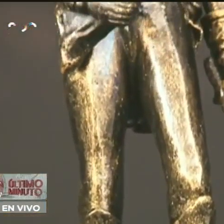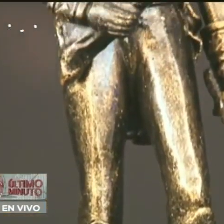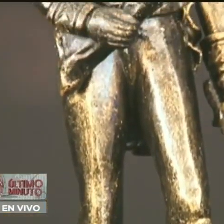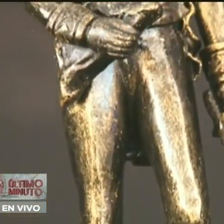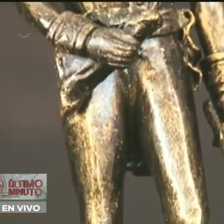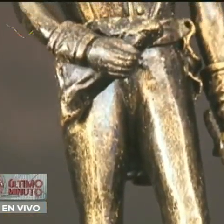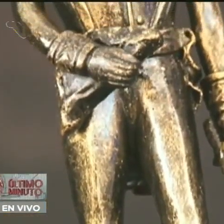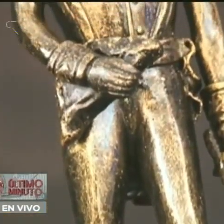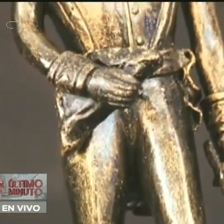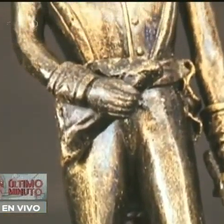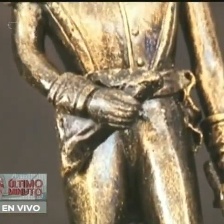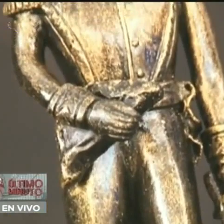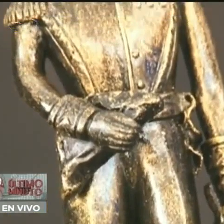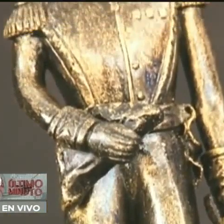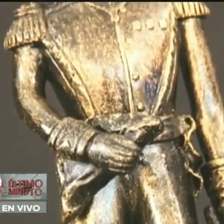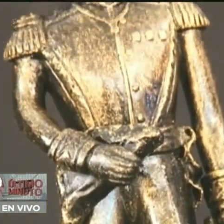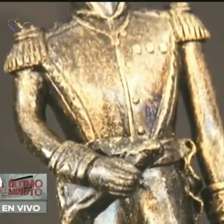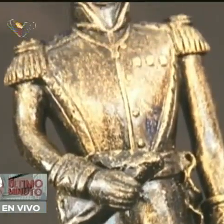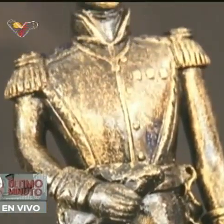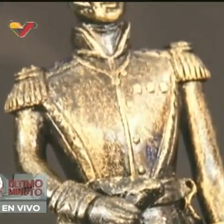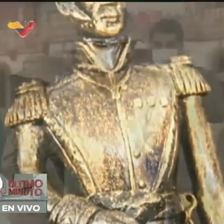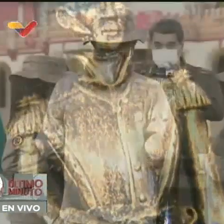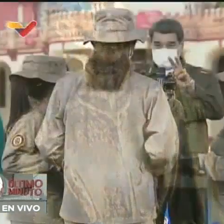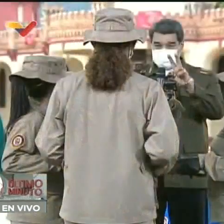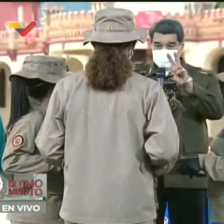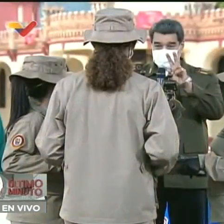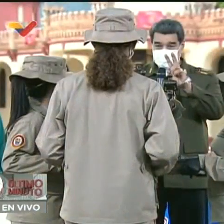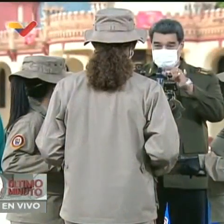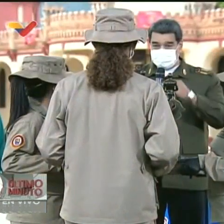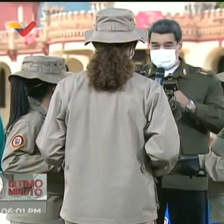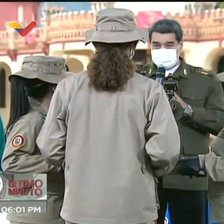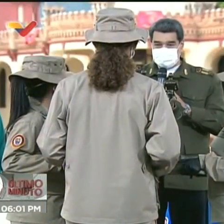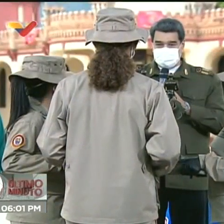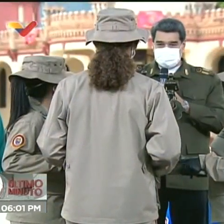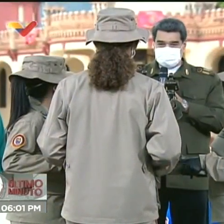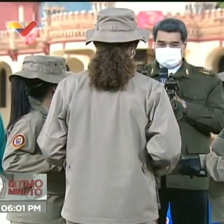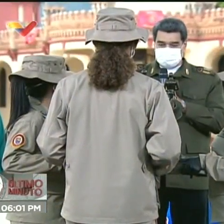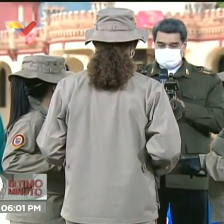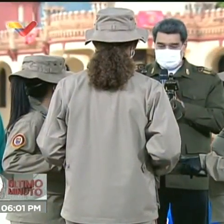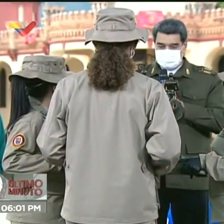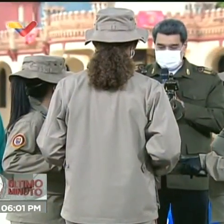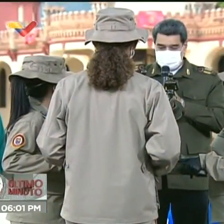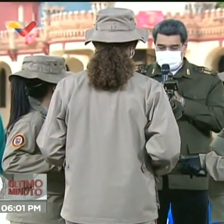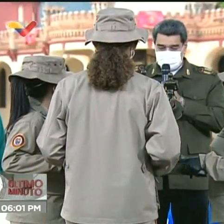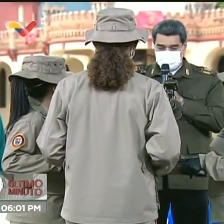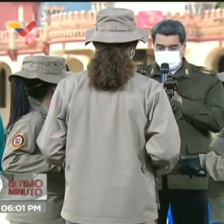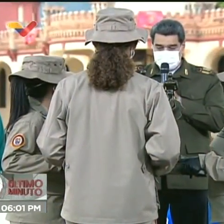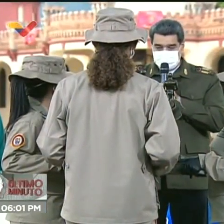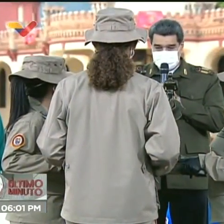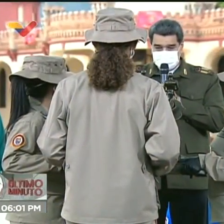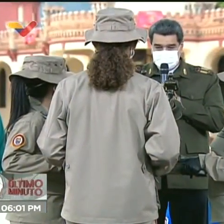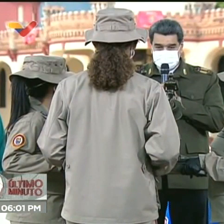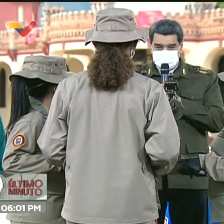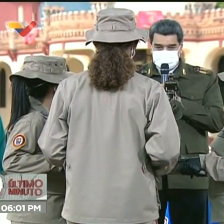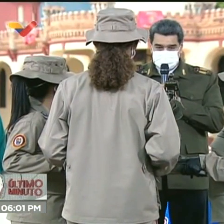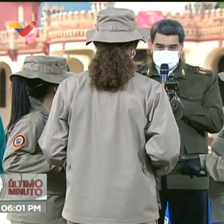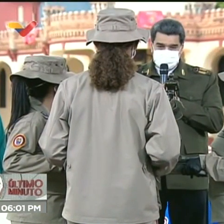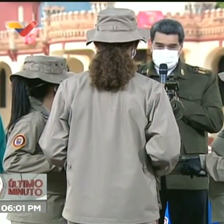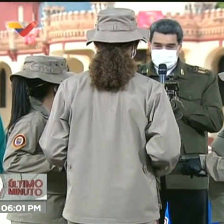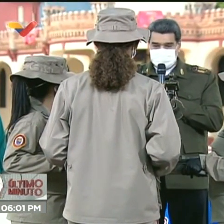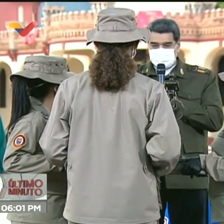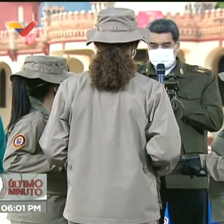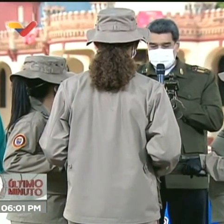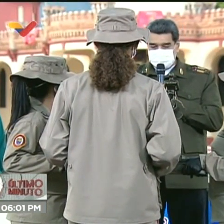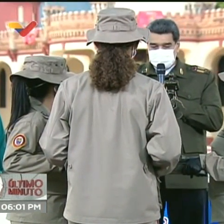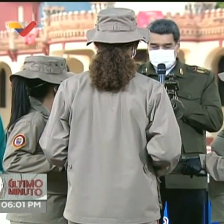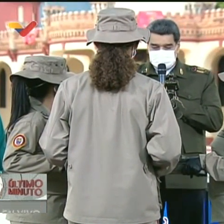Excelente, Héctor. Estoy recibiendo dos obras de arte. Una que esculpiste tú con tus manos,